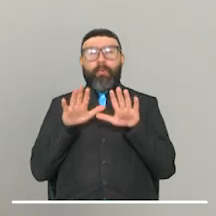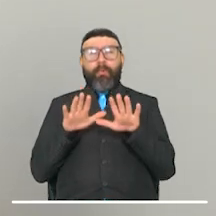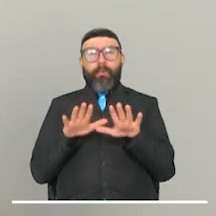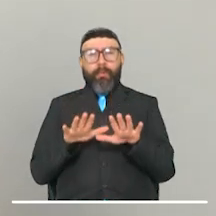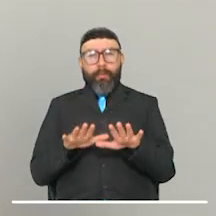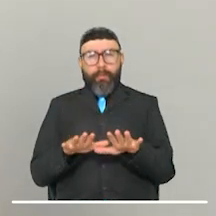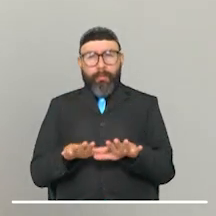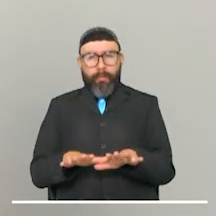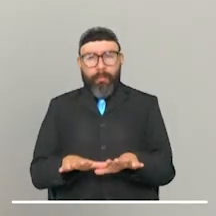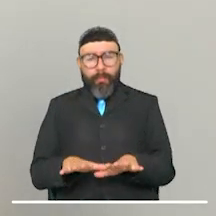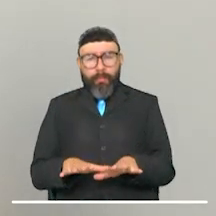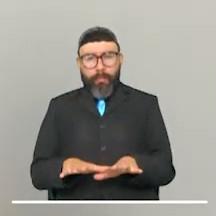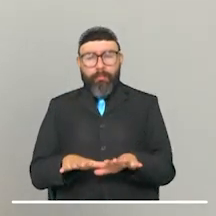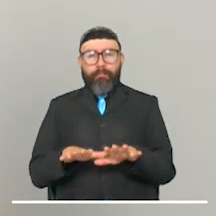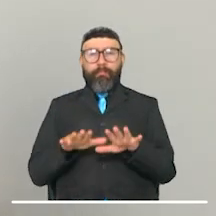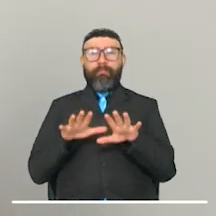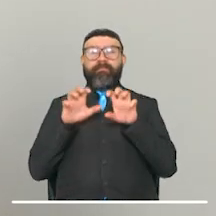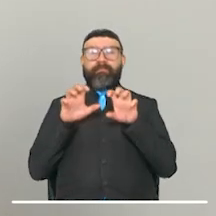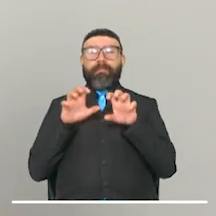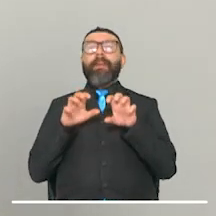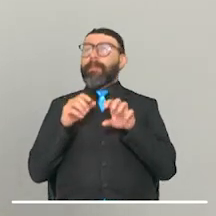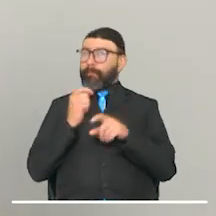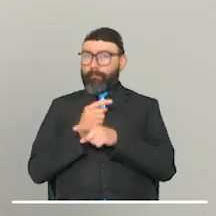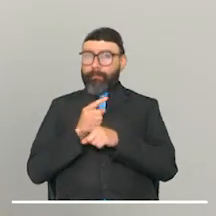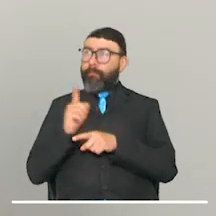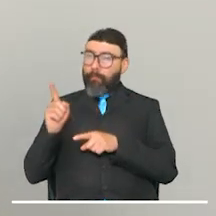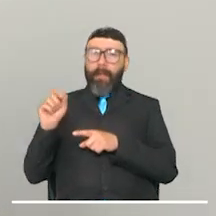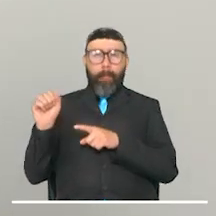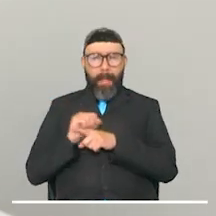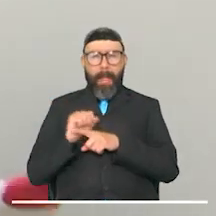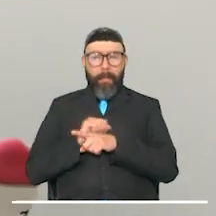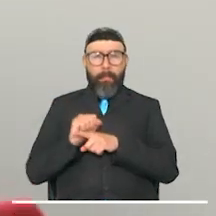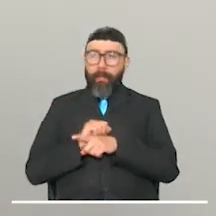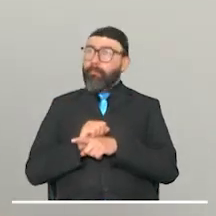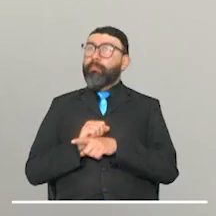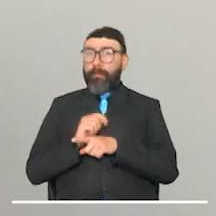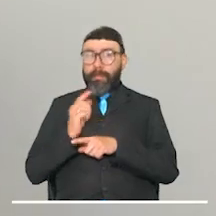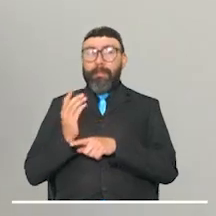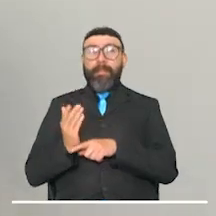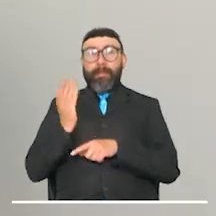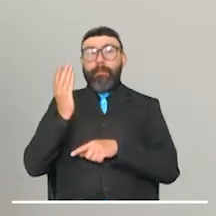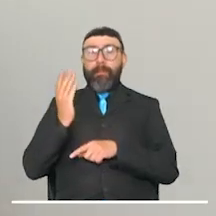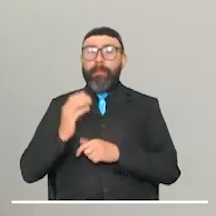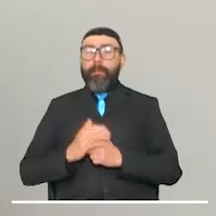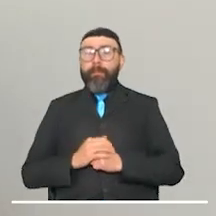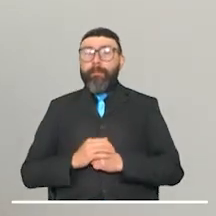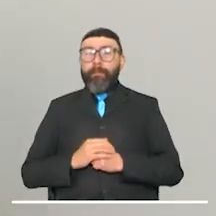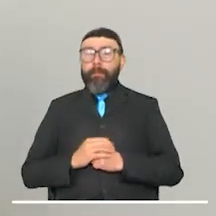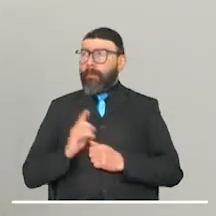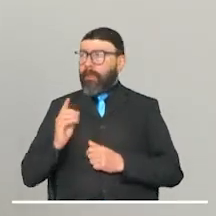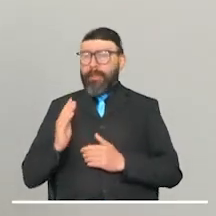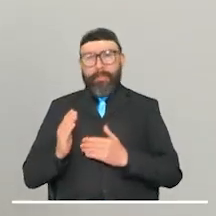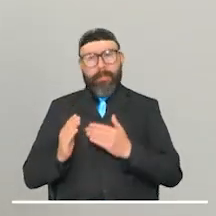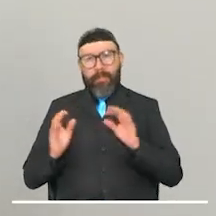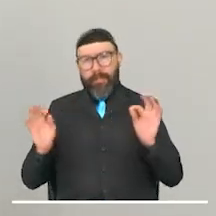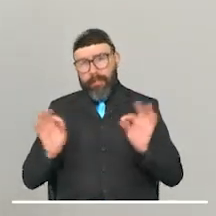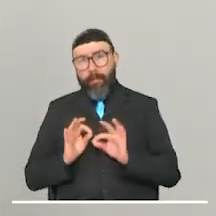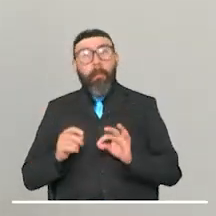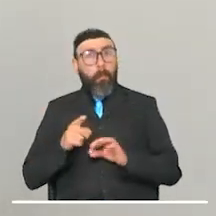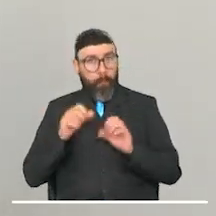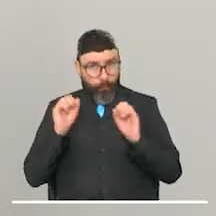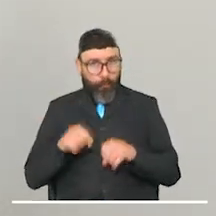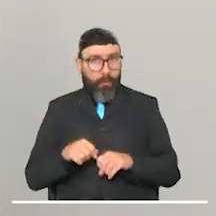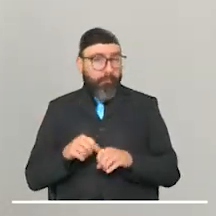bajan y hasta ahí Estos son ejercicios muy muy muy sencillos que los pueden realizar